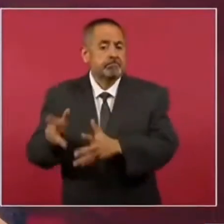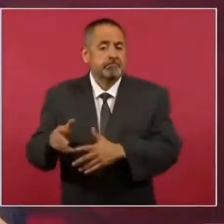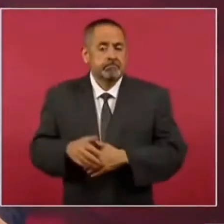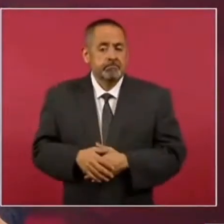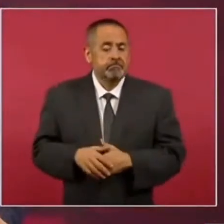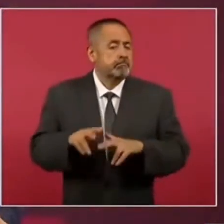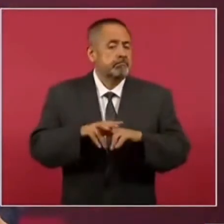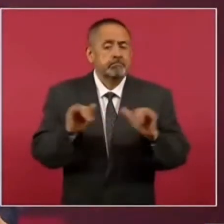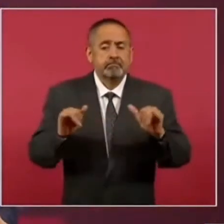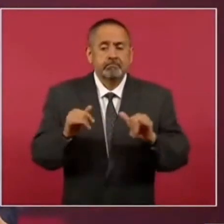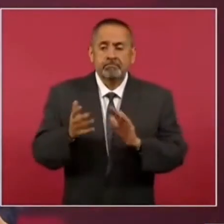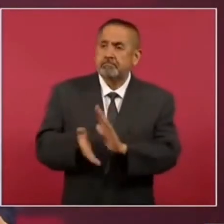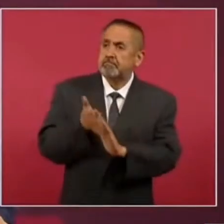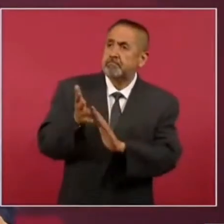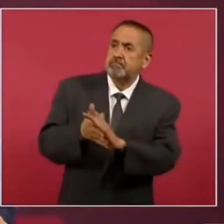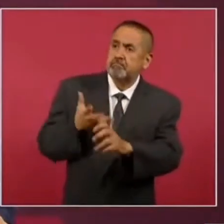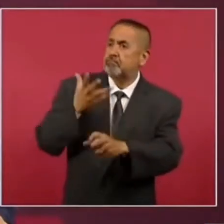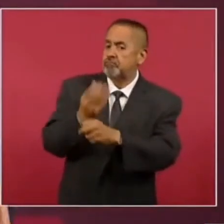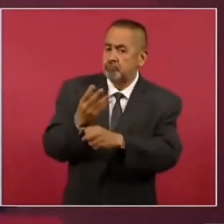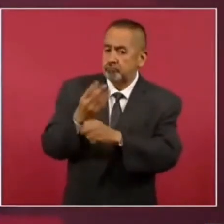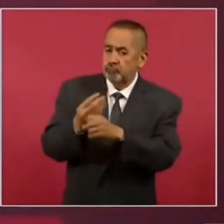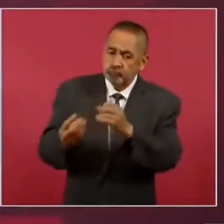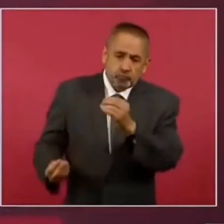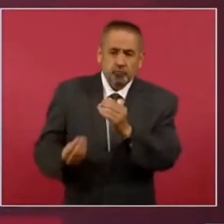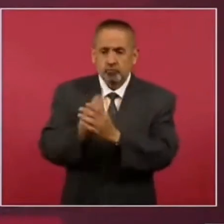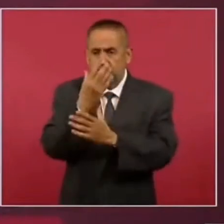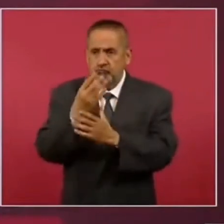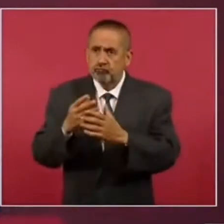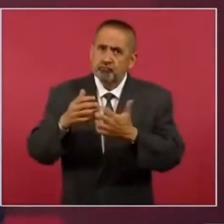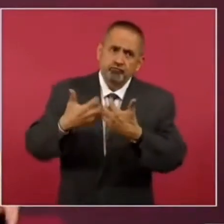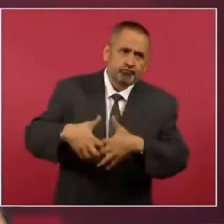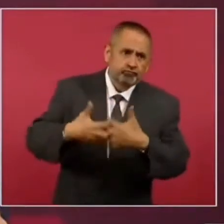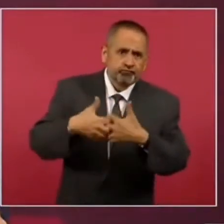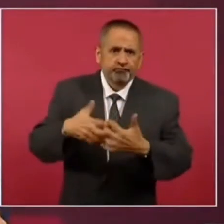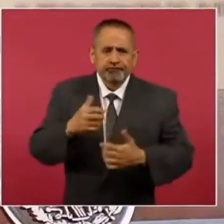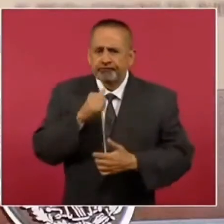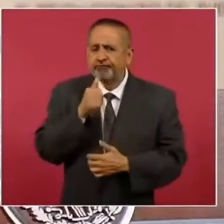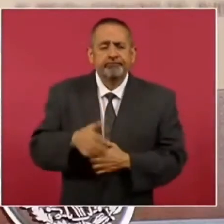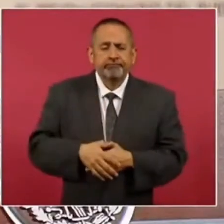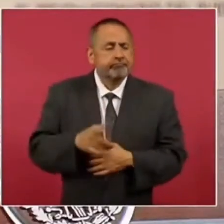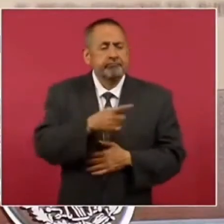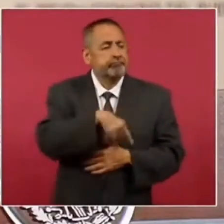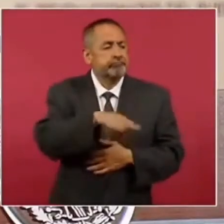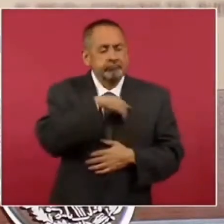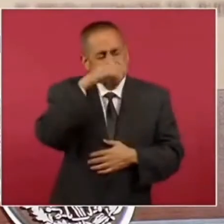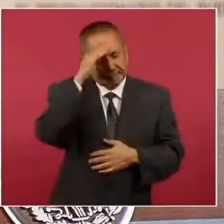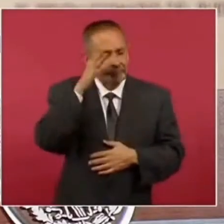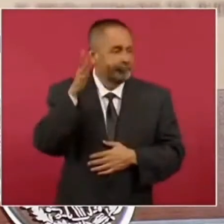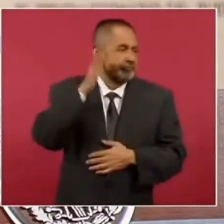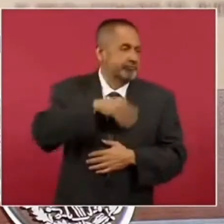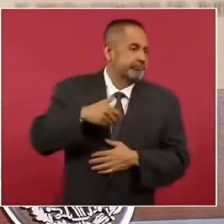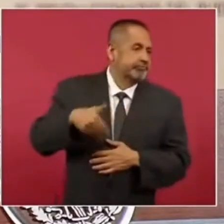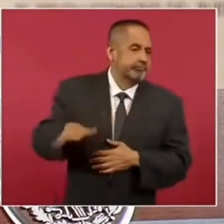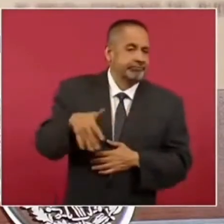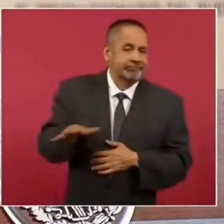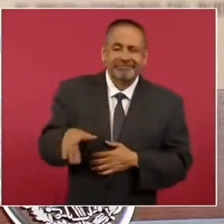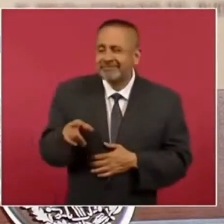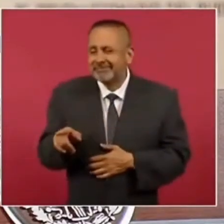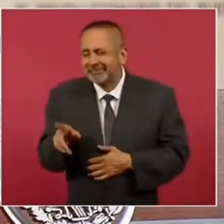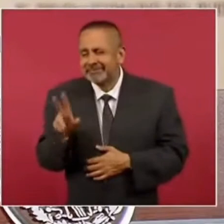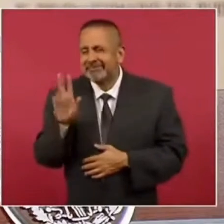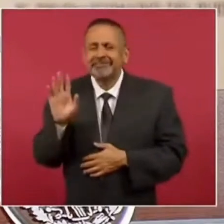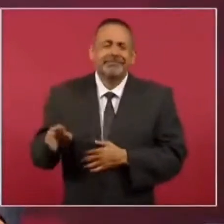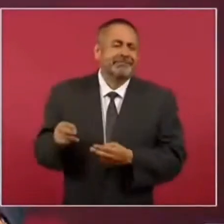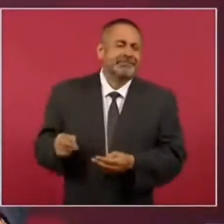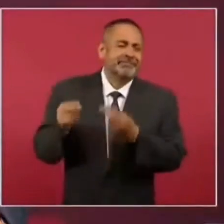una sola refinería, porque no estaba contemplado. Siempre sostuvieron, no es